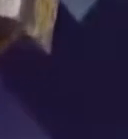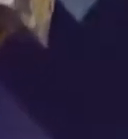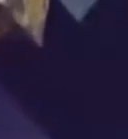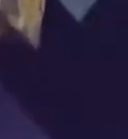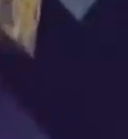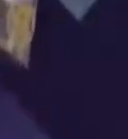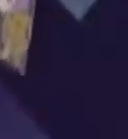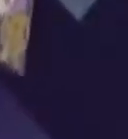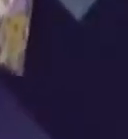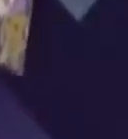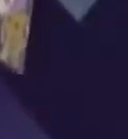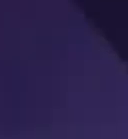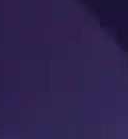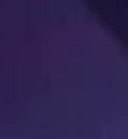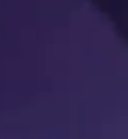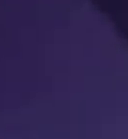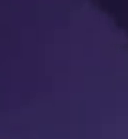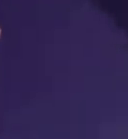Psicosocial.